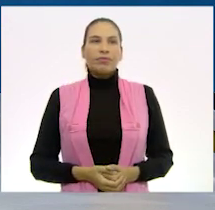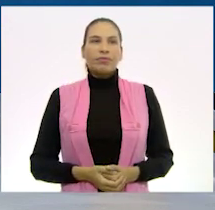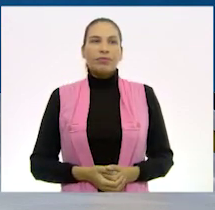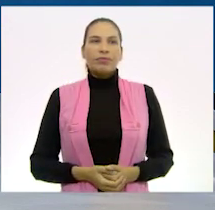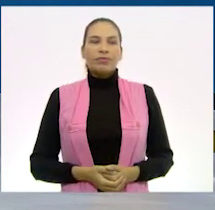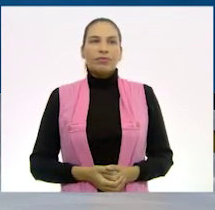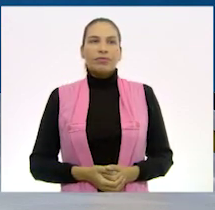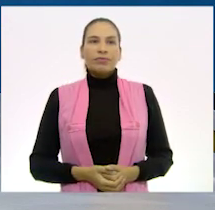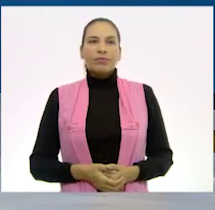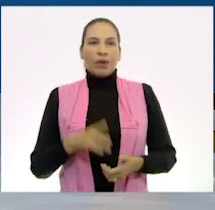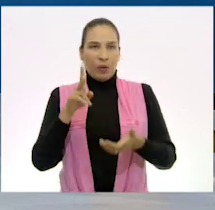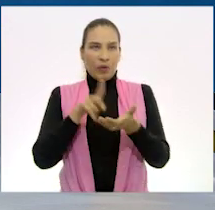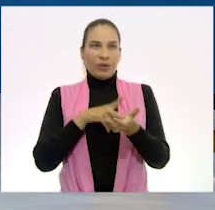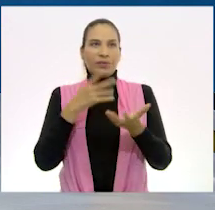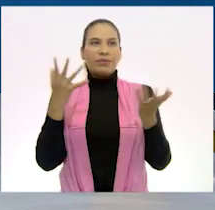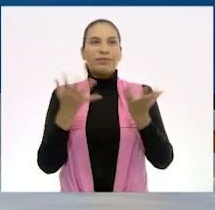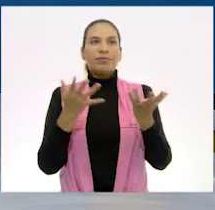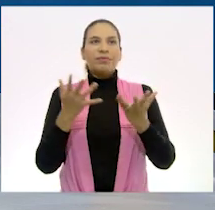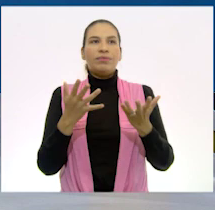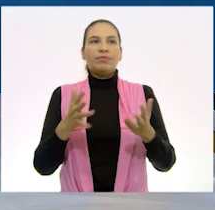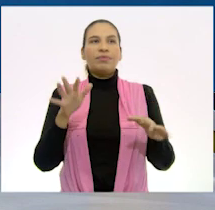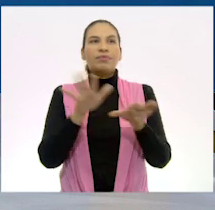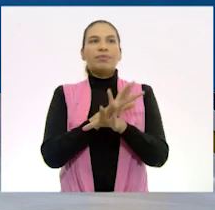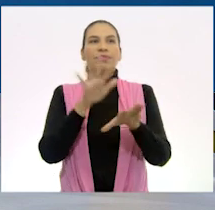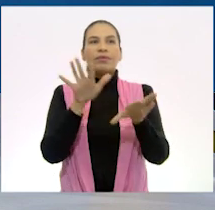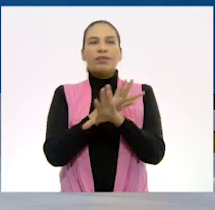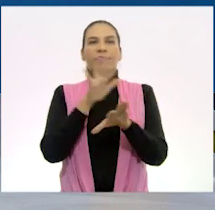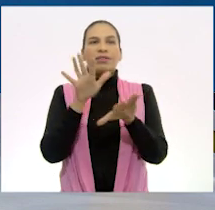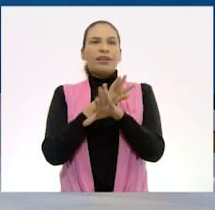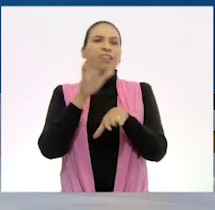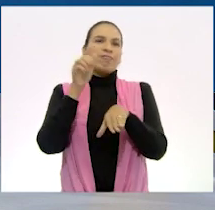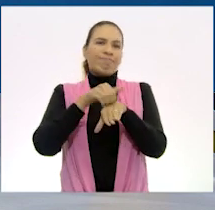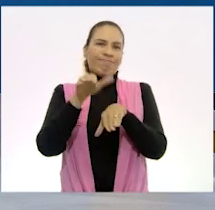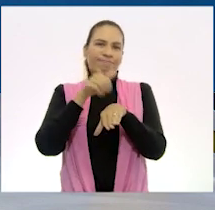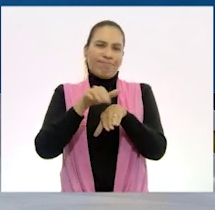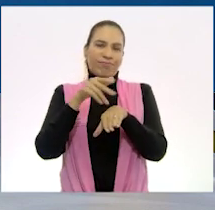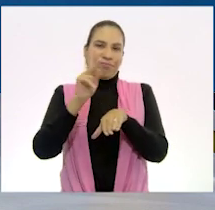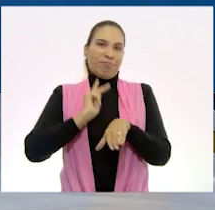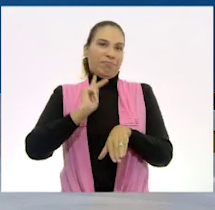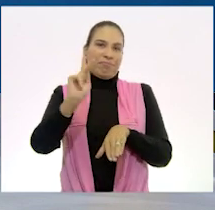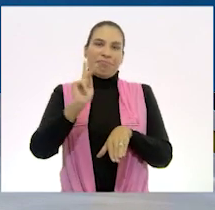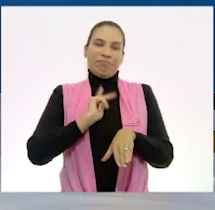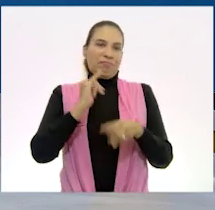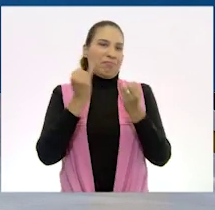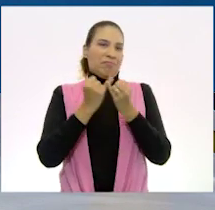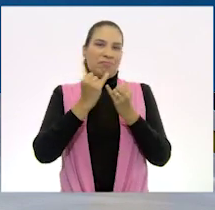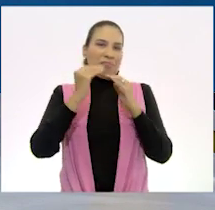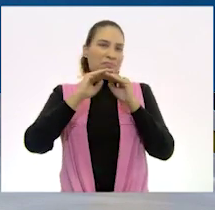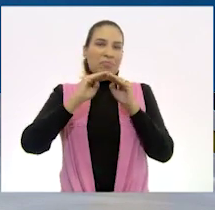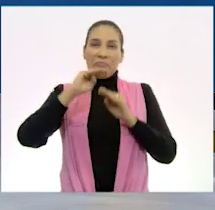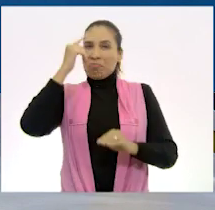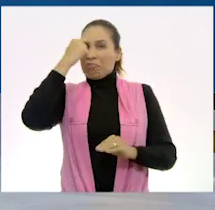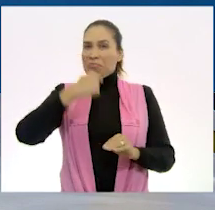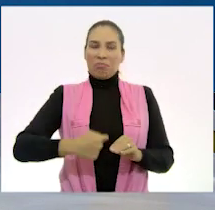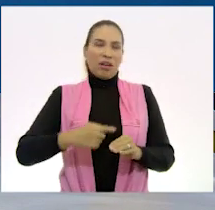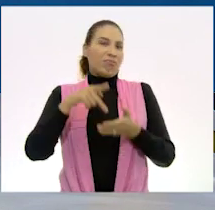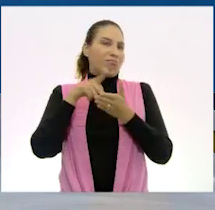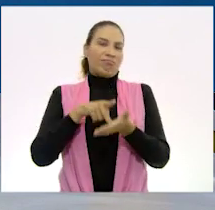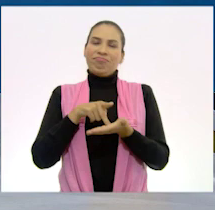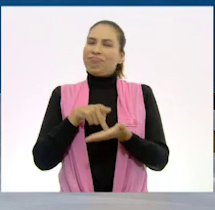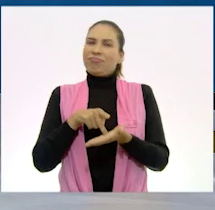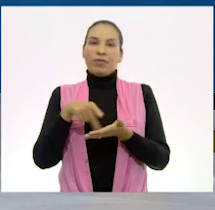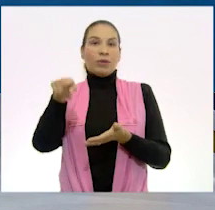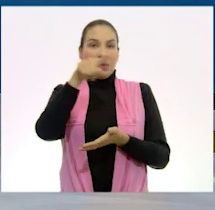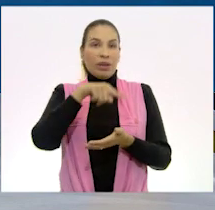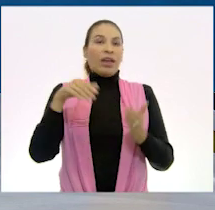Vamos de nuevo, cambiando nada más los valores porque tú y yo no medimos y no pesamos lo mismo. Ustedes